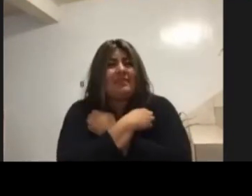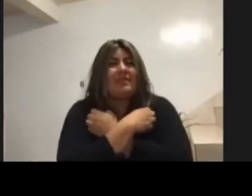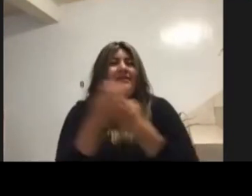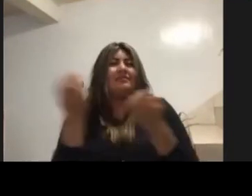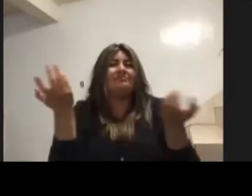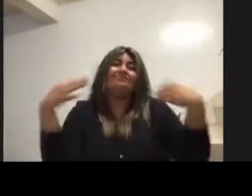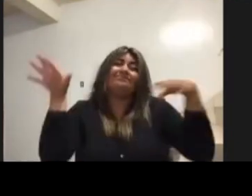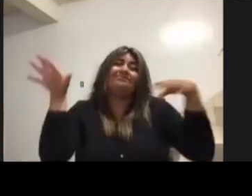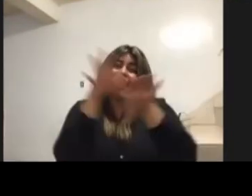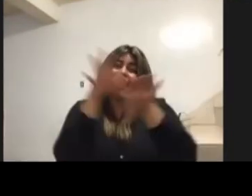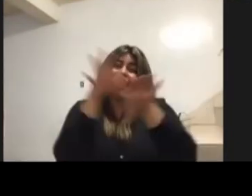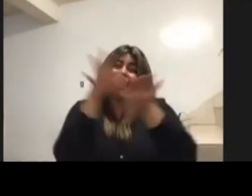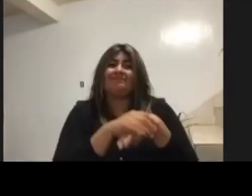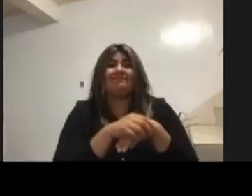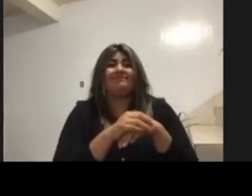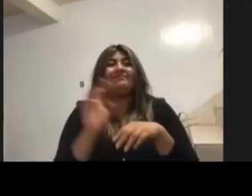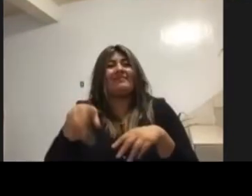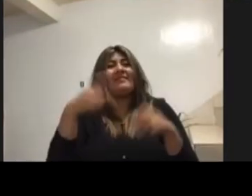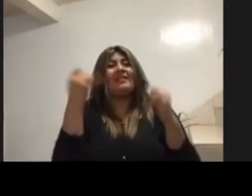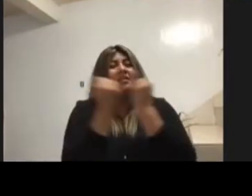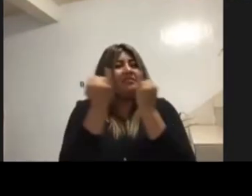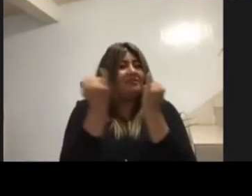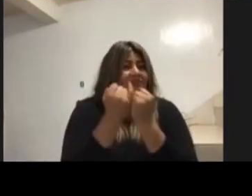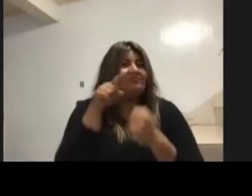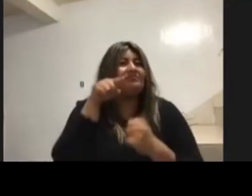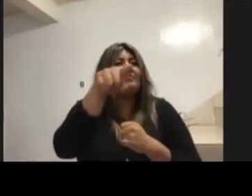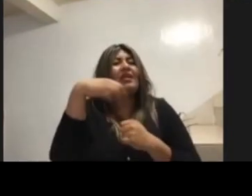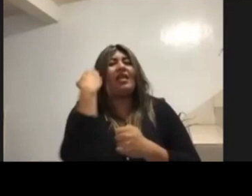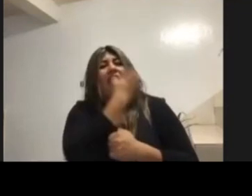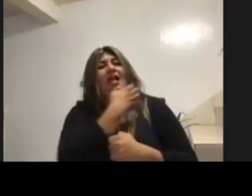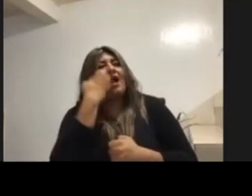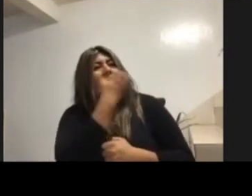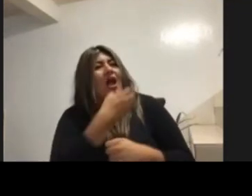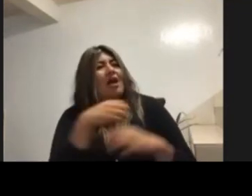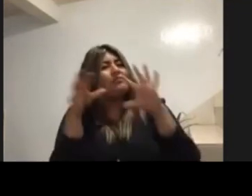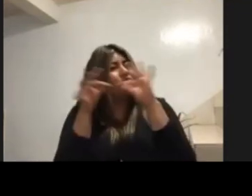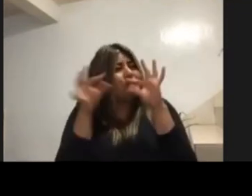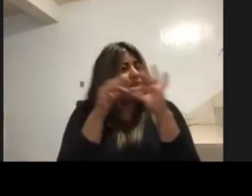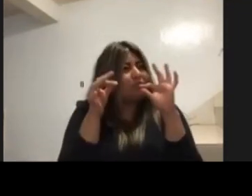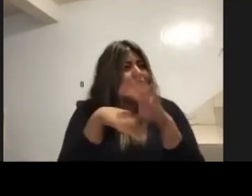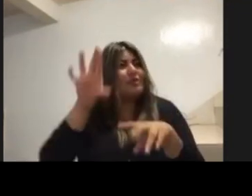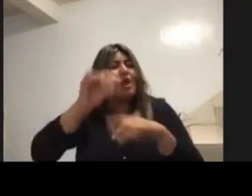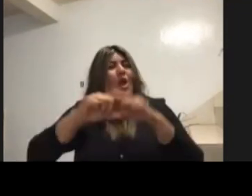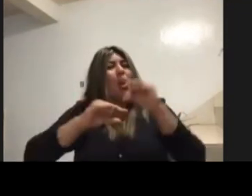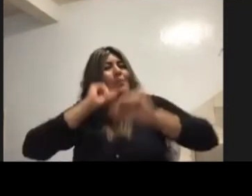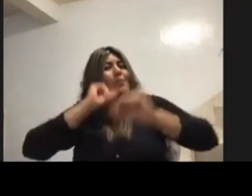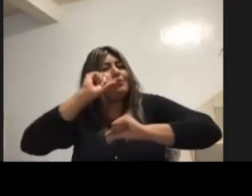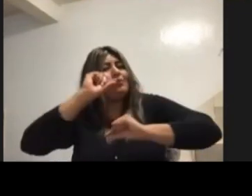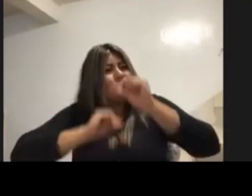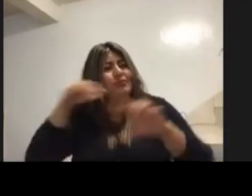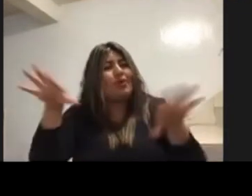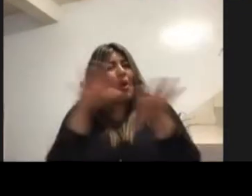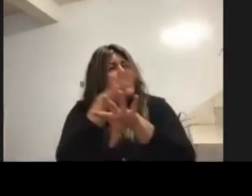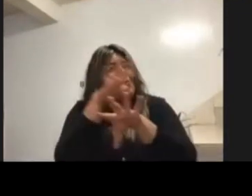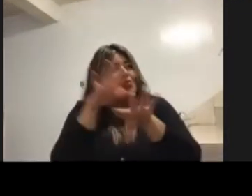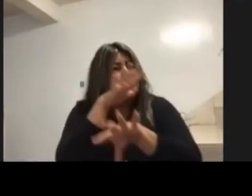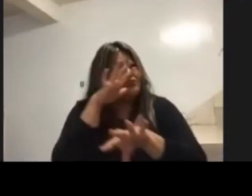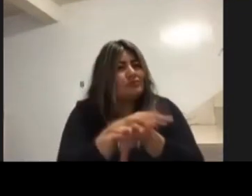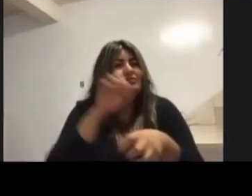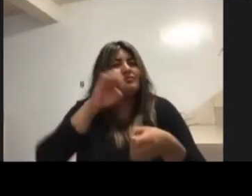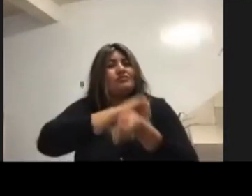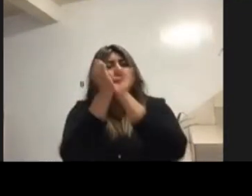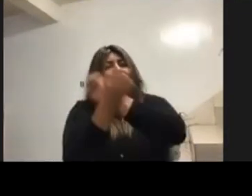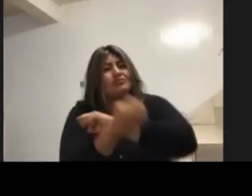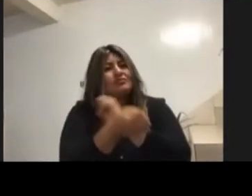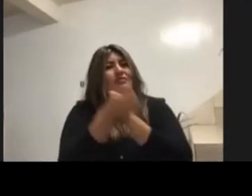que se le ponga a la escuela. Es una transformación constante, por lo tanto, y que se tiene que transformar ese espacio educativo